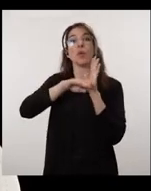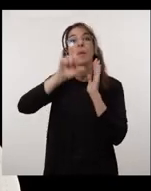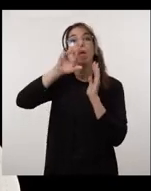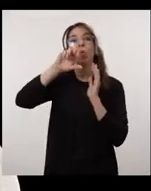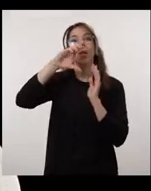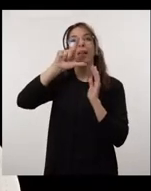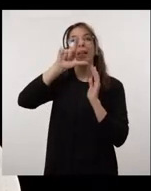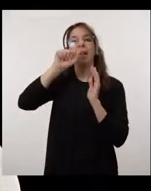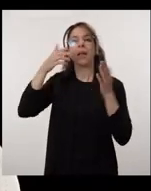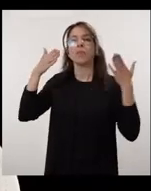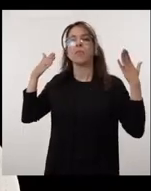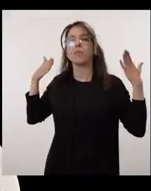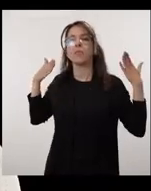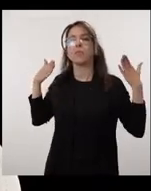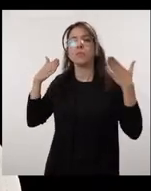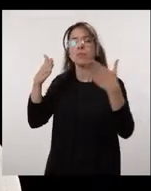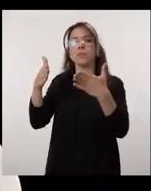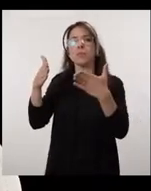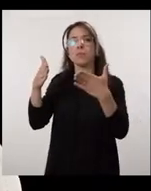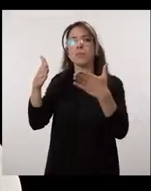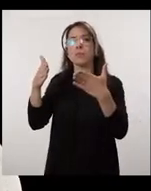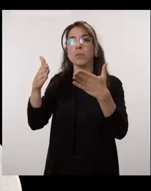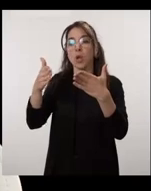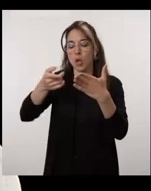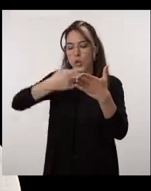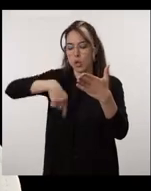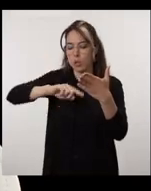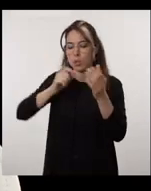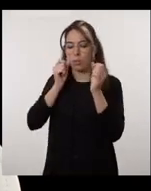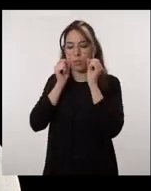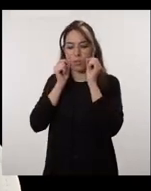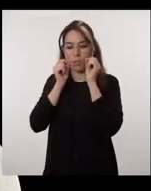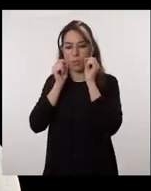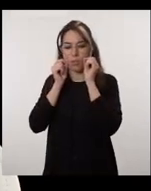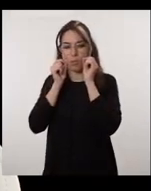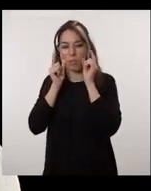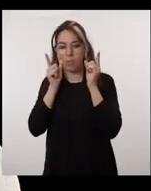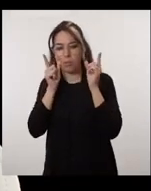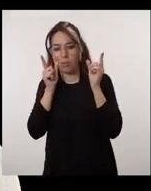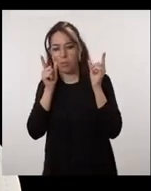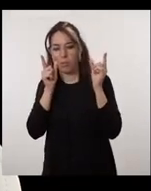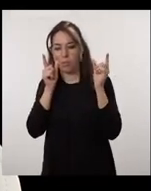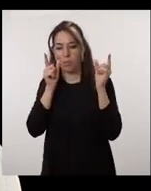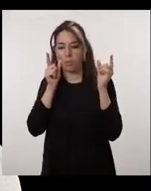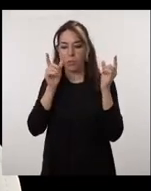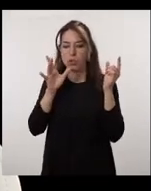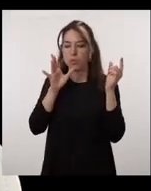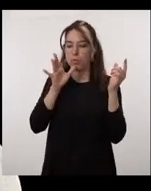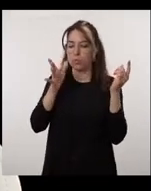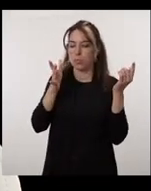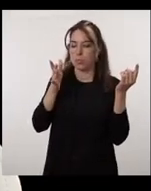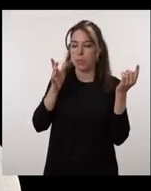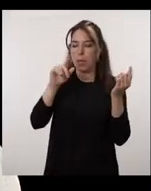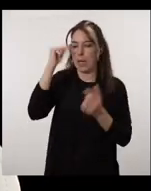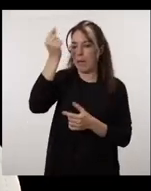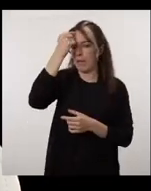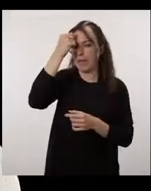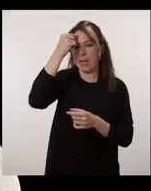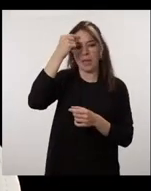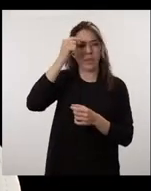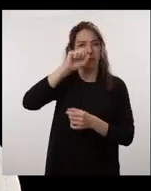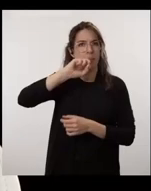negro y clear también se pone el foco en hacernos a nosotros mismos conscientes de distintas habilidades